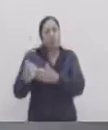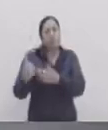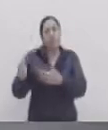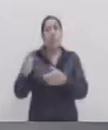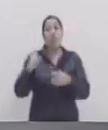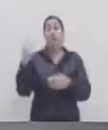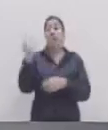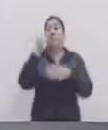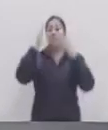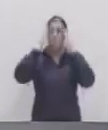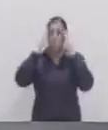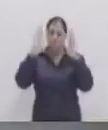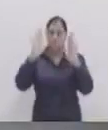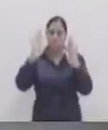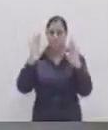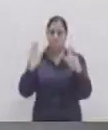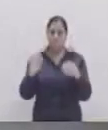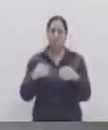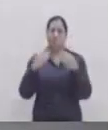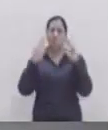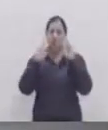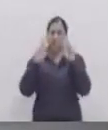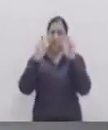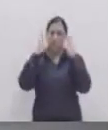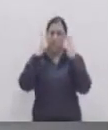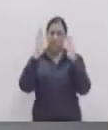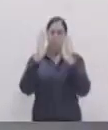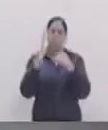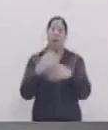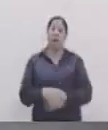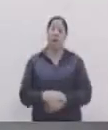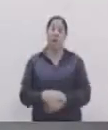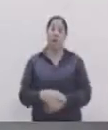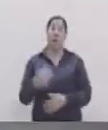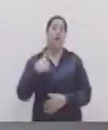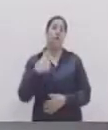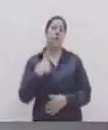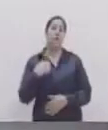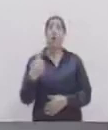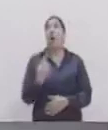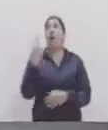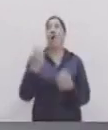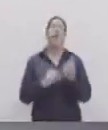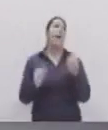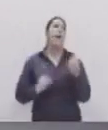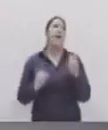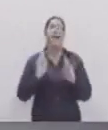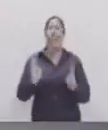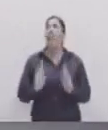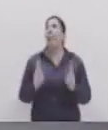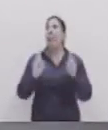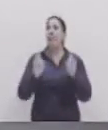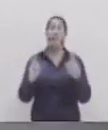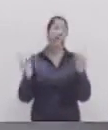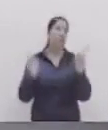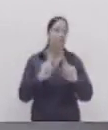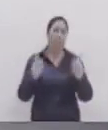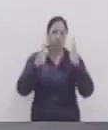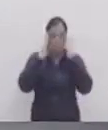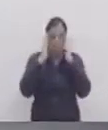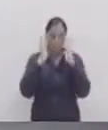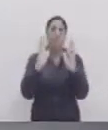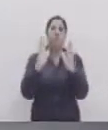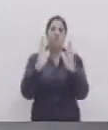usted dice, el escuchar es muy importante, no solo hablar, ¿verdad? No solo que nos escuchen, sino nosotros también escuchar y